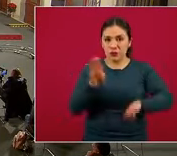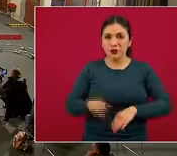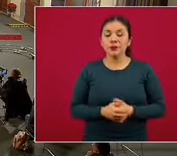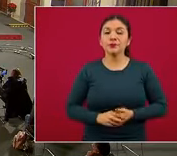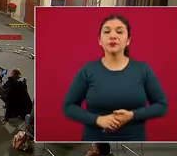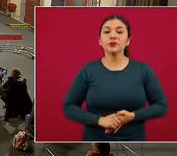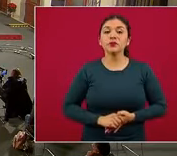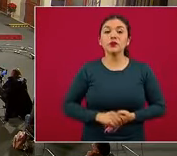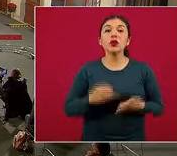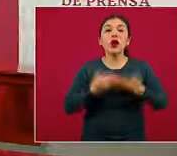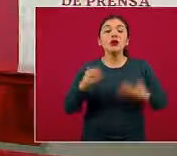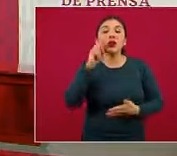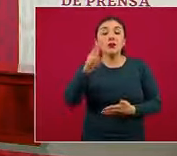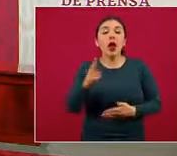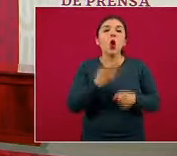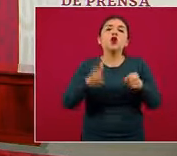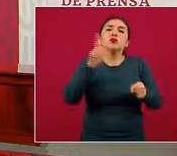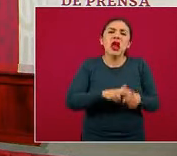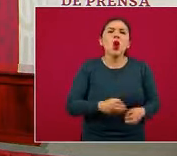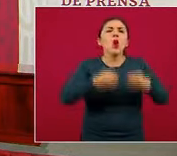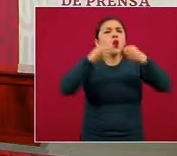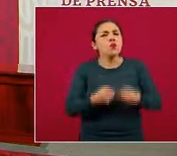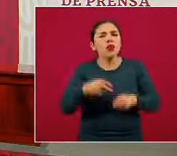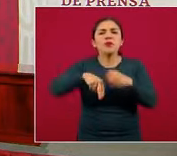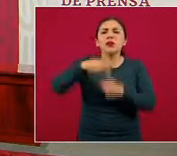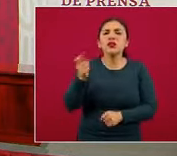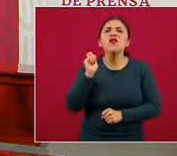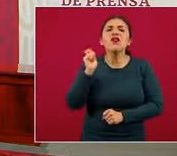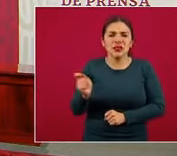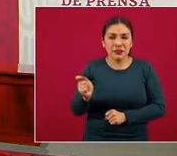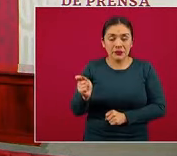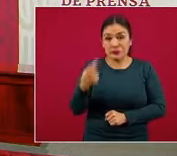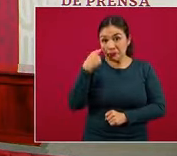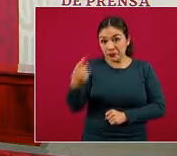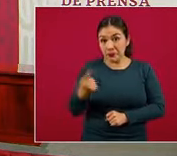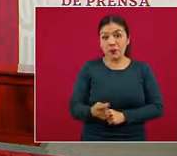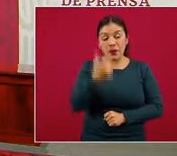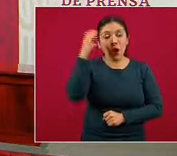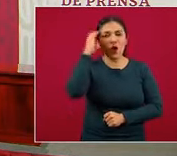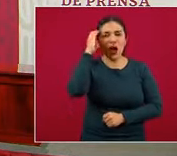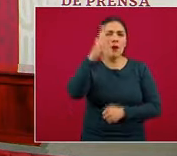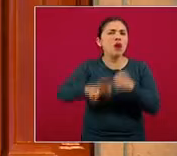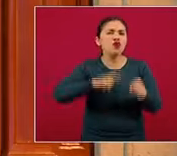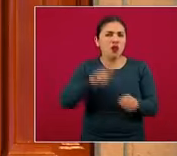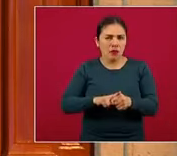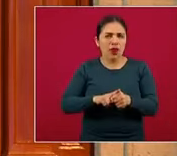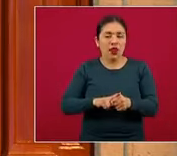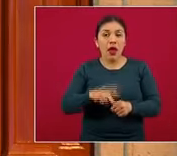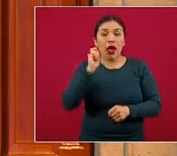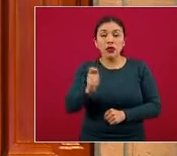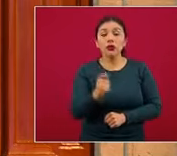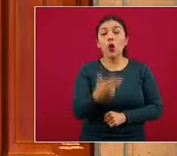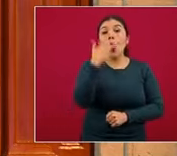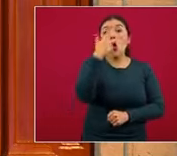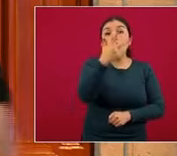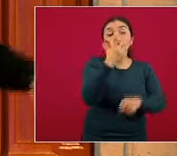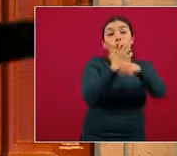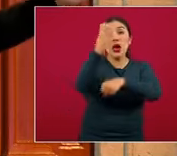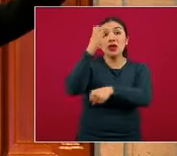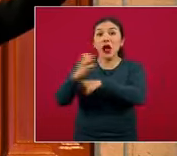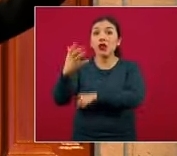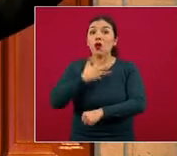la ocupación y la disponibilidad hospitalaria. Tenemos primero las camas generales. 8 entidades federativas